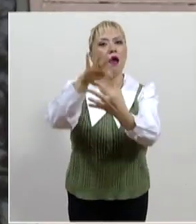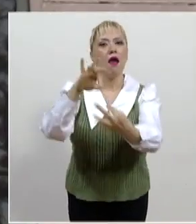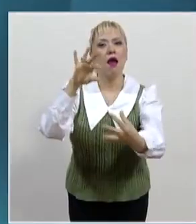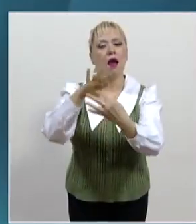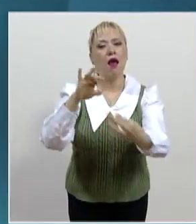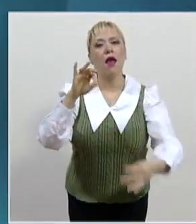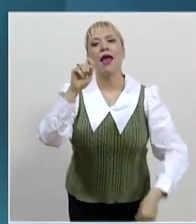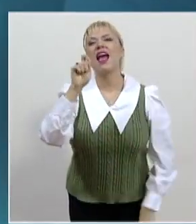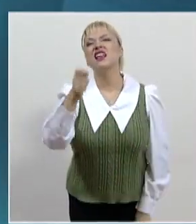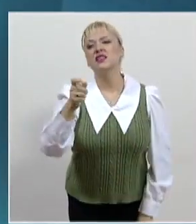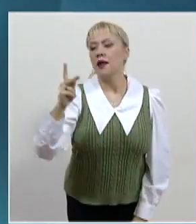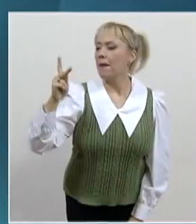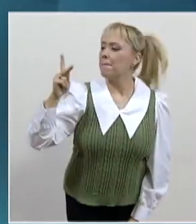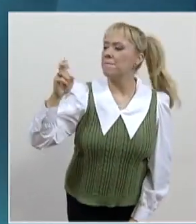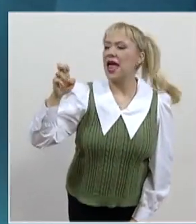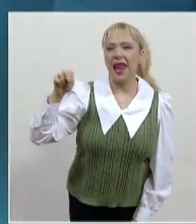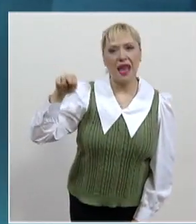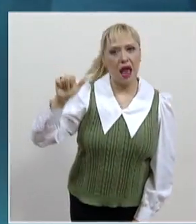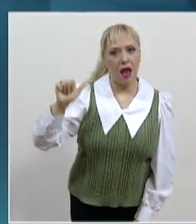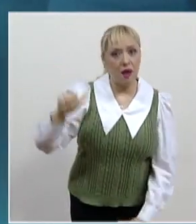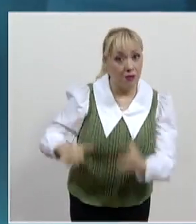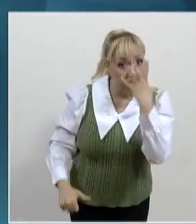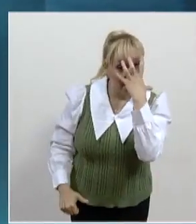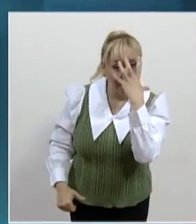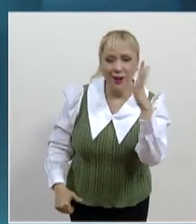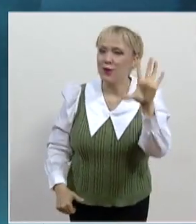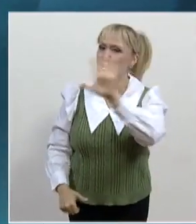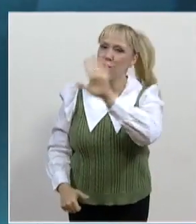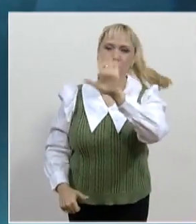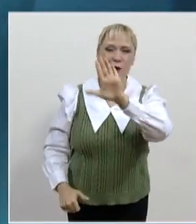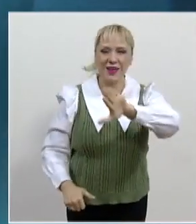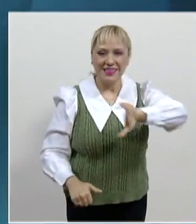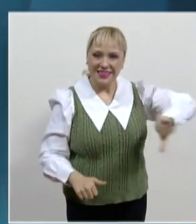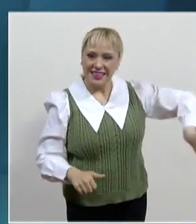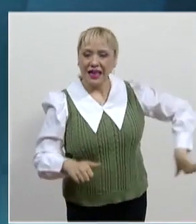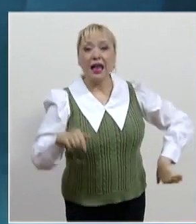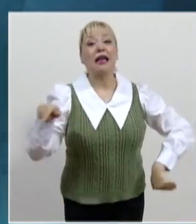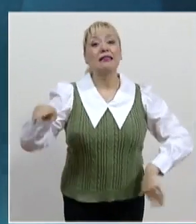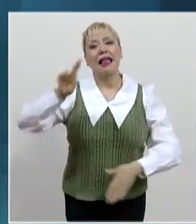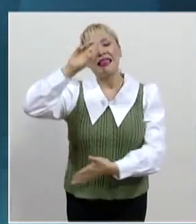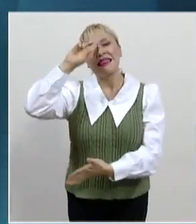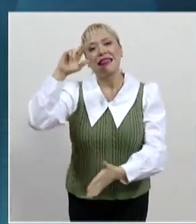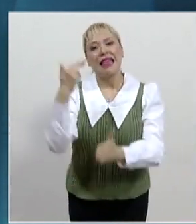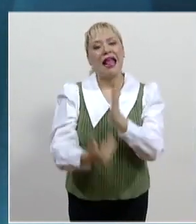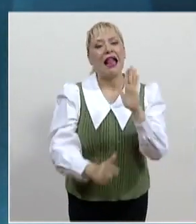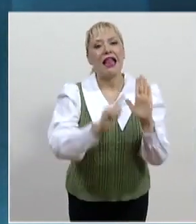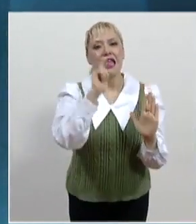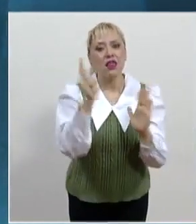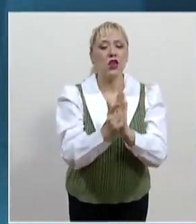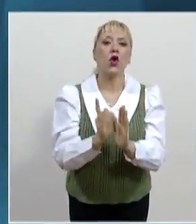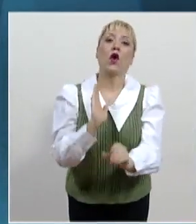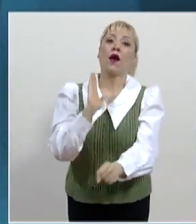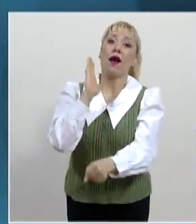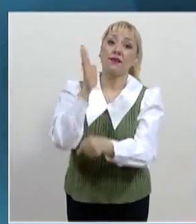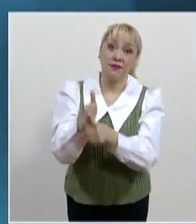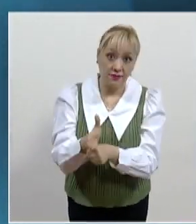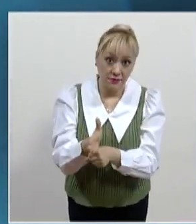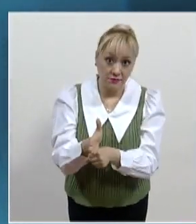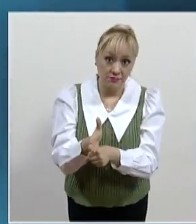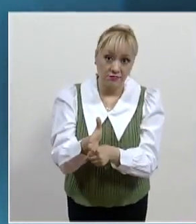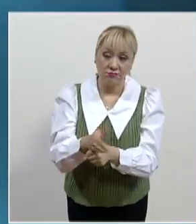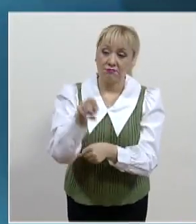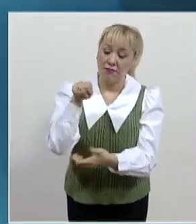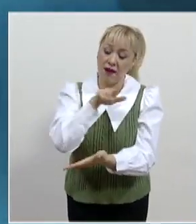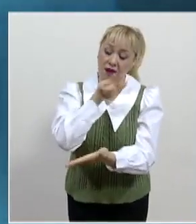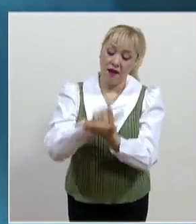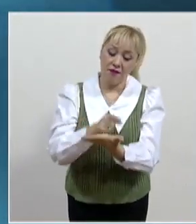la pena. Se trata de la primera y principal consecuencia jurídica de un delito, es decir, una condena previamente fijada por la